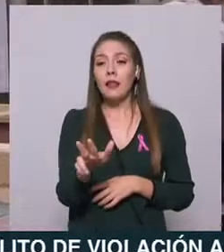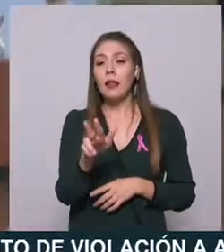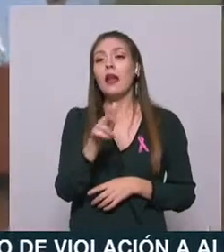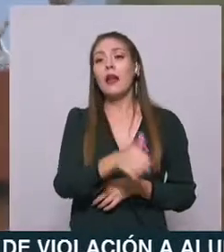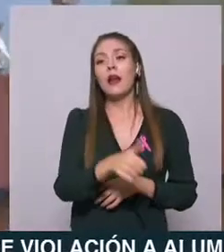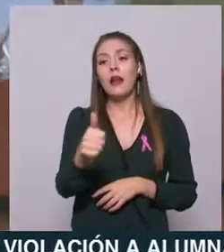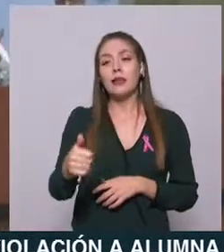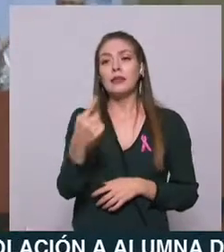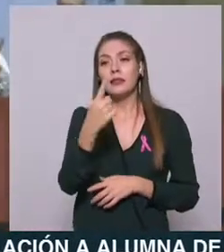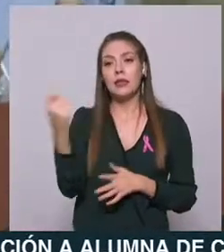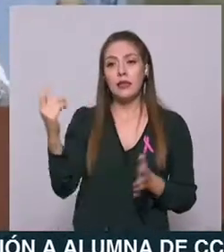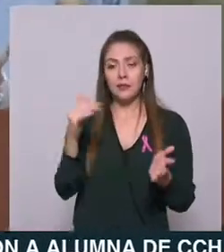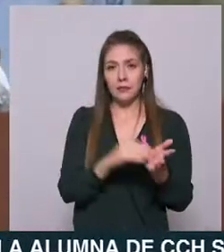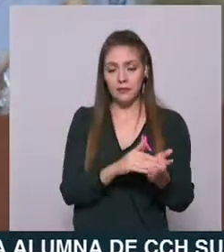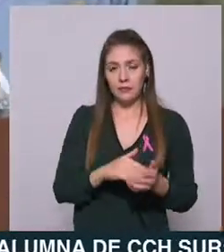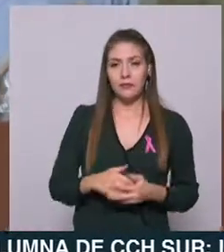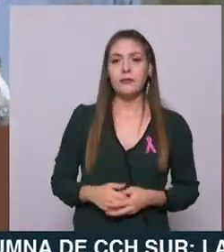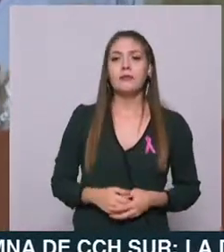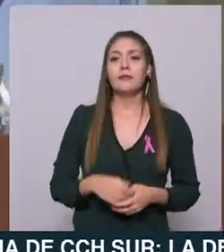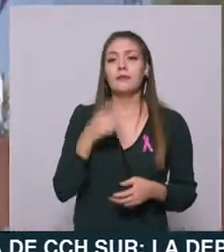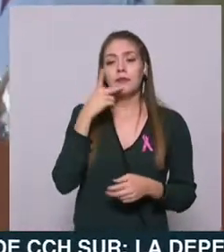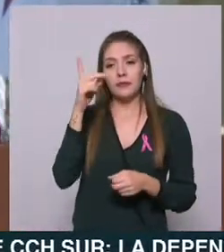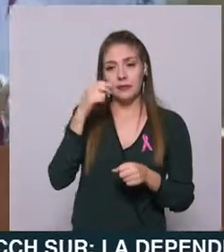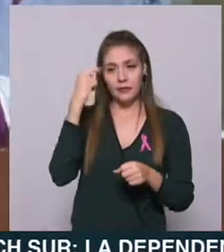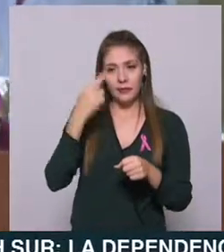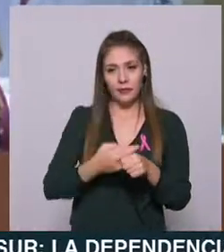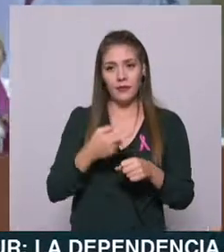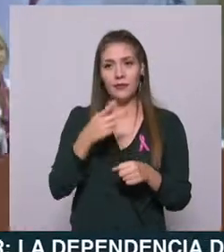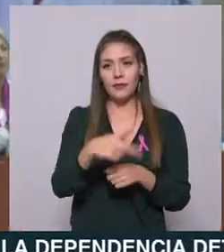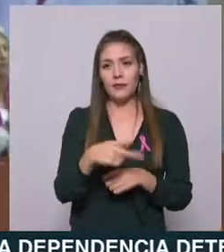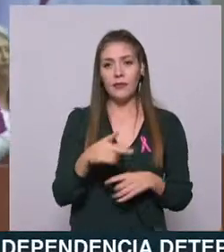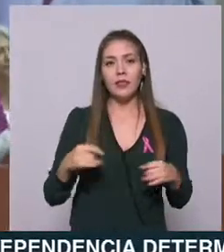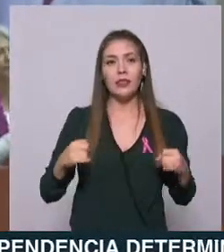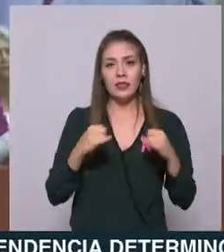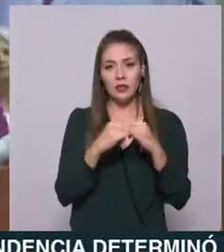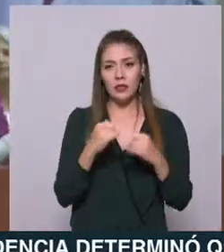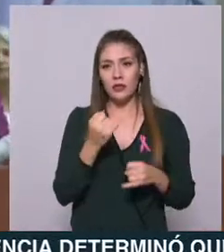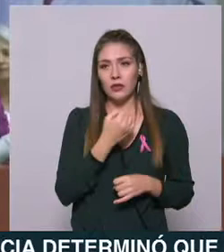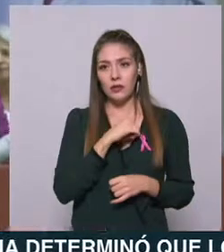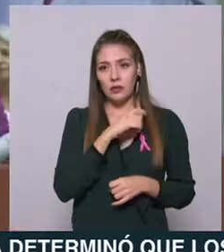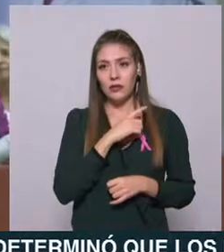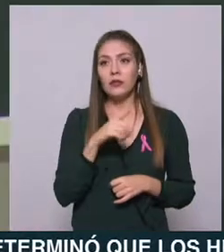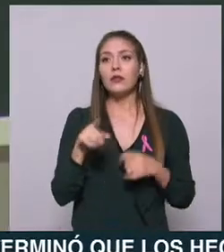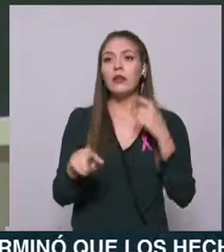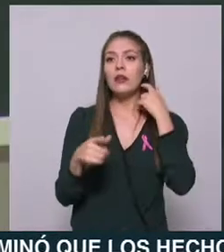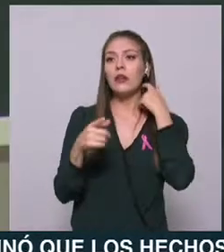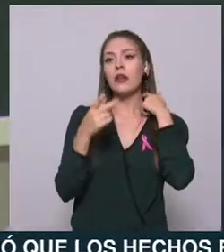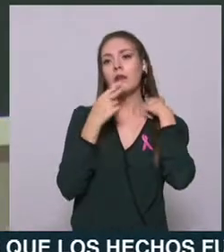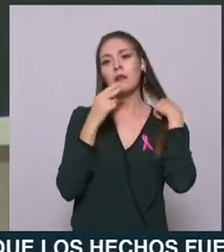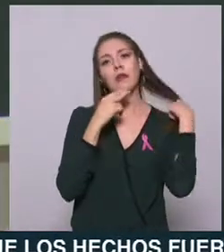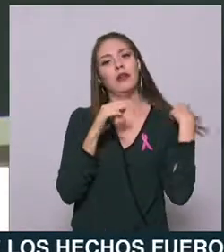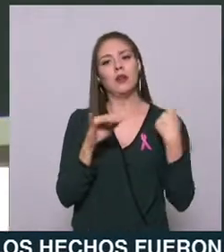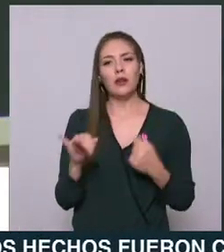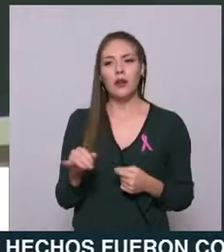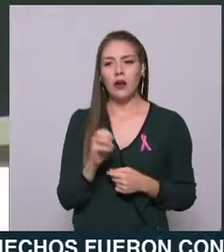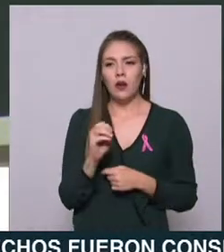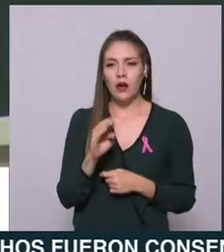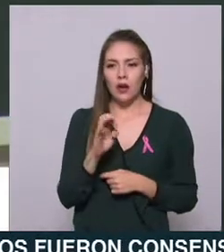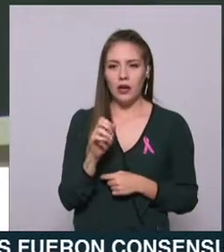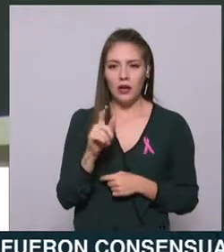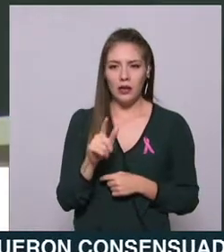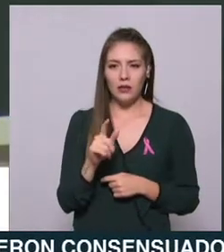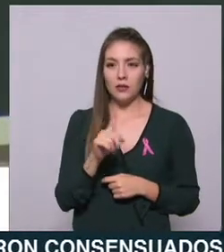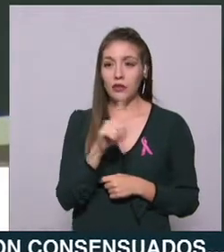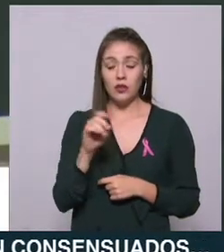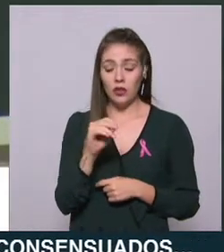100.000. Destacó el director general del Instituto Mexicano del Seguro Social, Zoé Robledo. Cada año 16,000 médicos